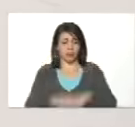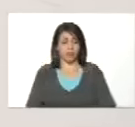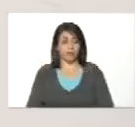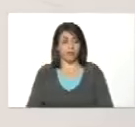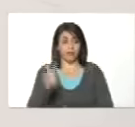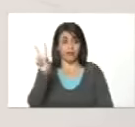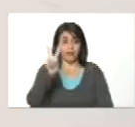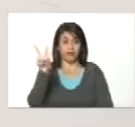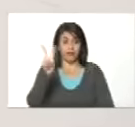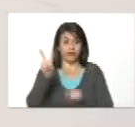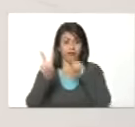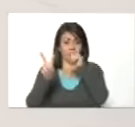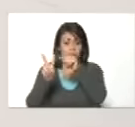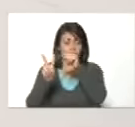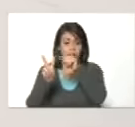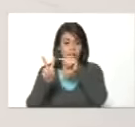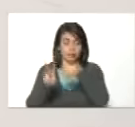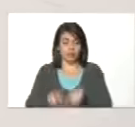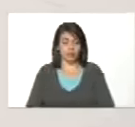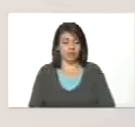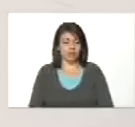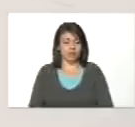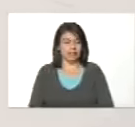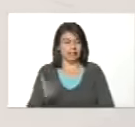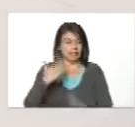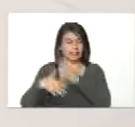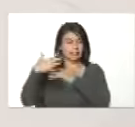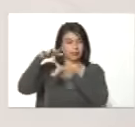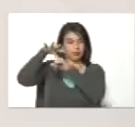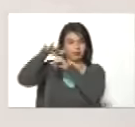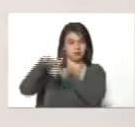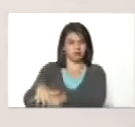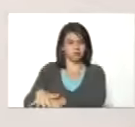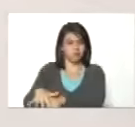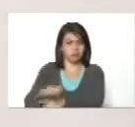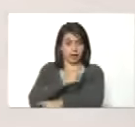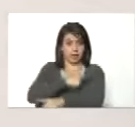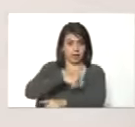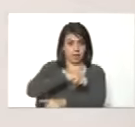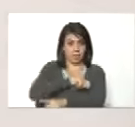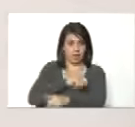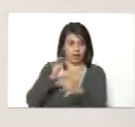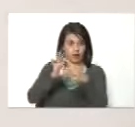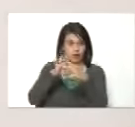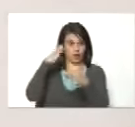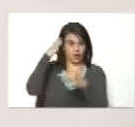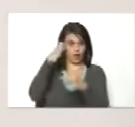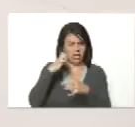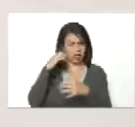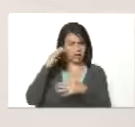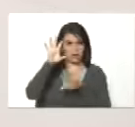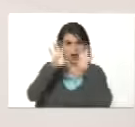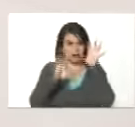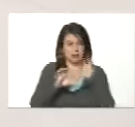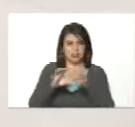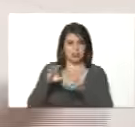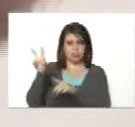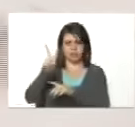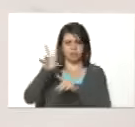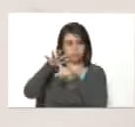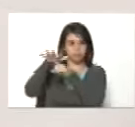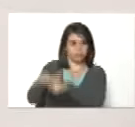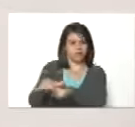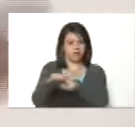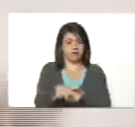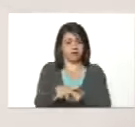La Venezuela que fue sometida por ellos a medidas